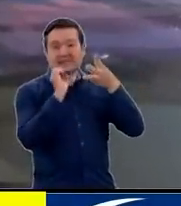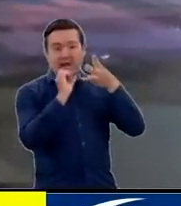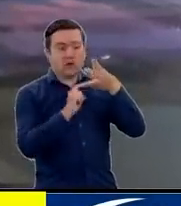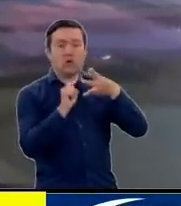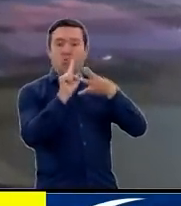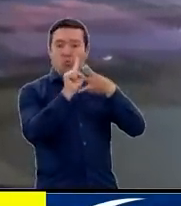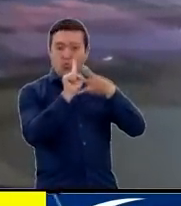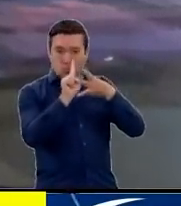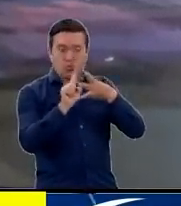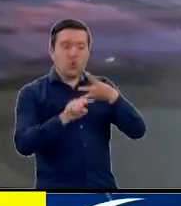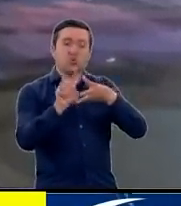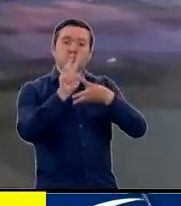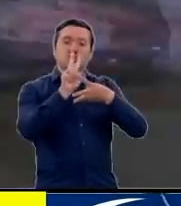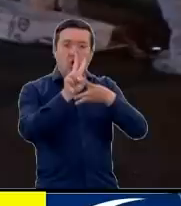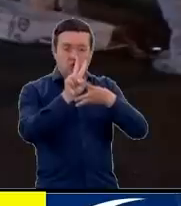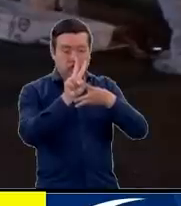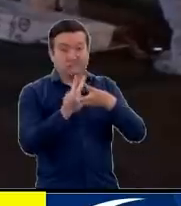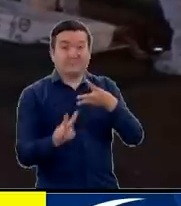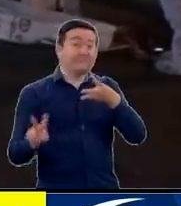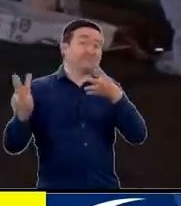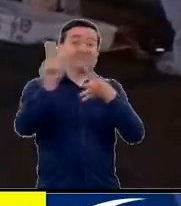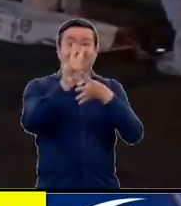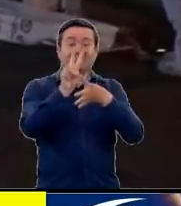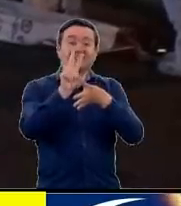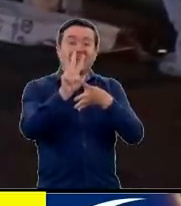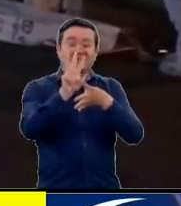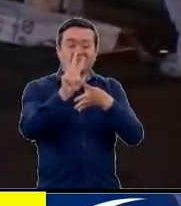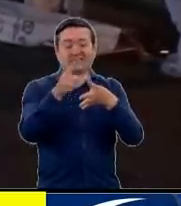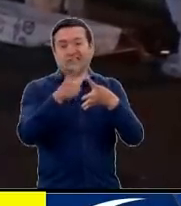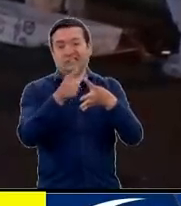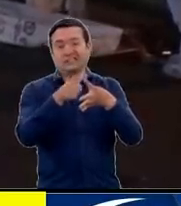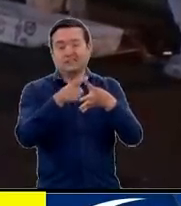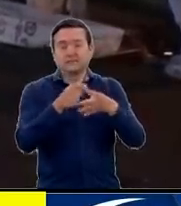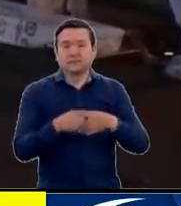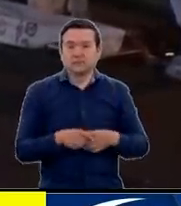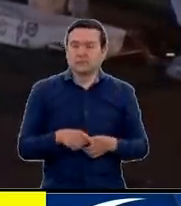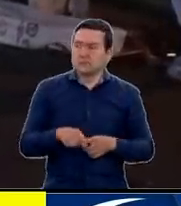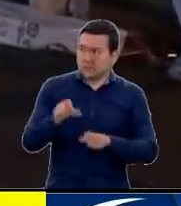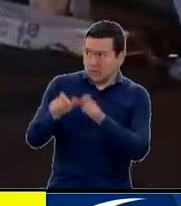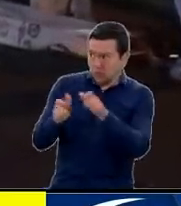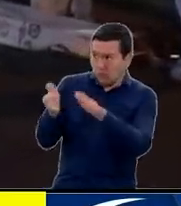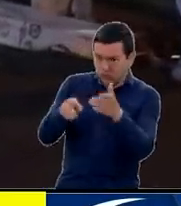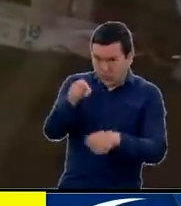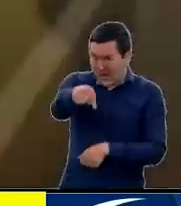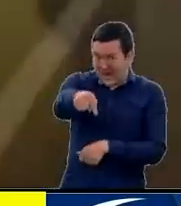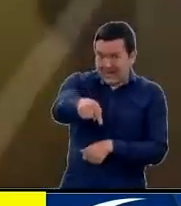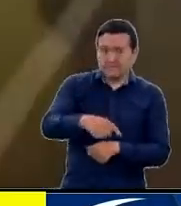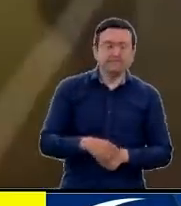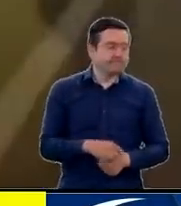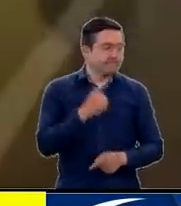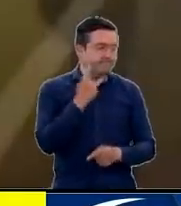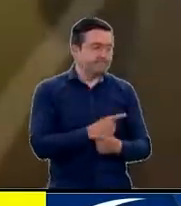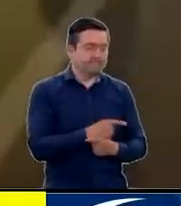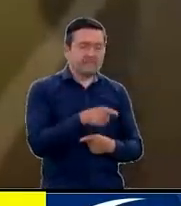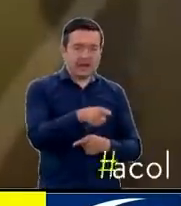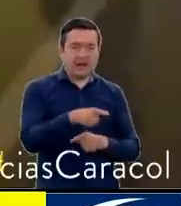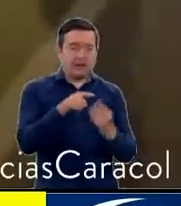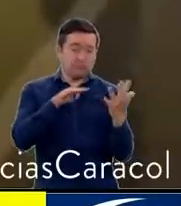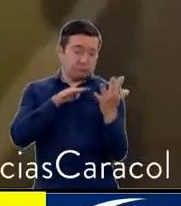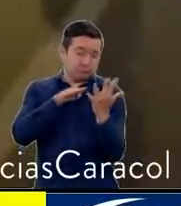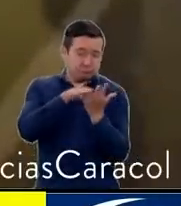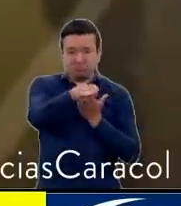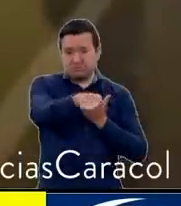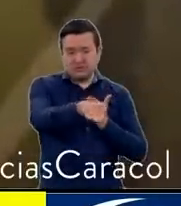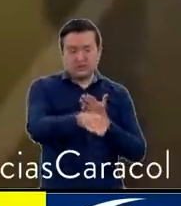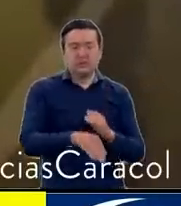grado 2 y grado 3 es el máximo. ¿Las personas murieron en el lugar de la tragedia? Efectivamente, murieron acá sobre esta zona, sí, señor. También